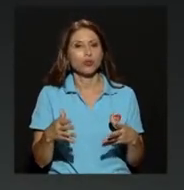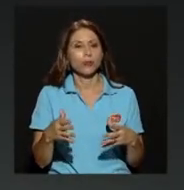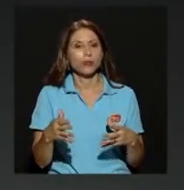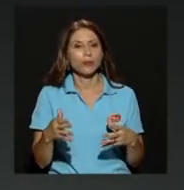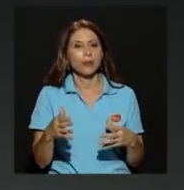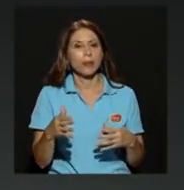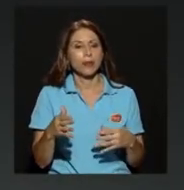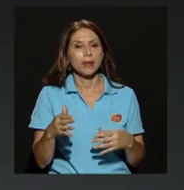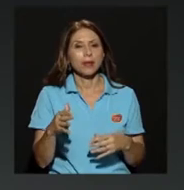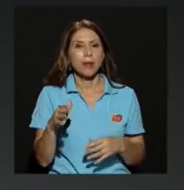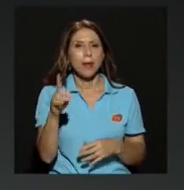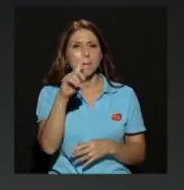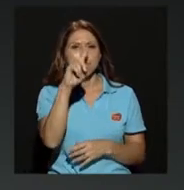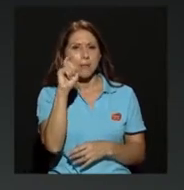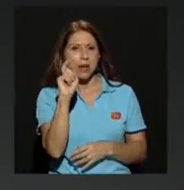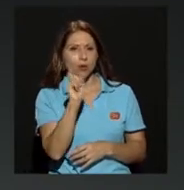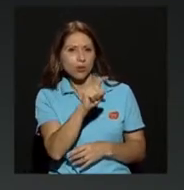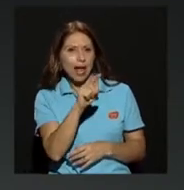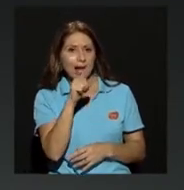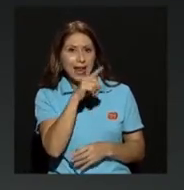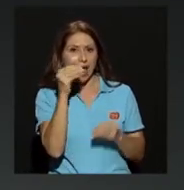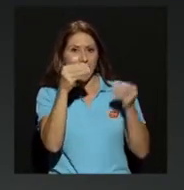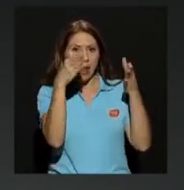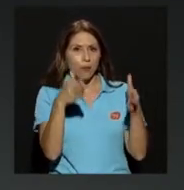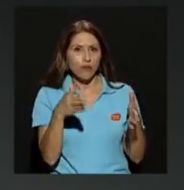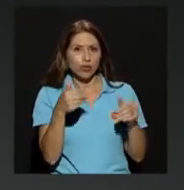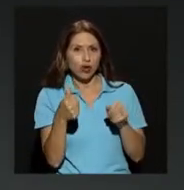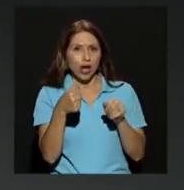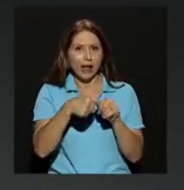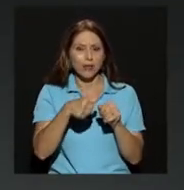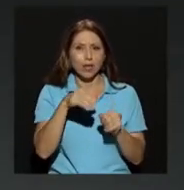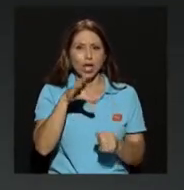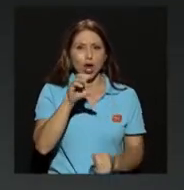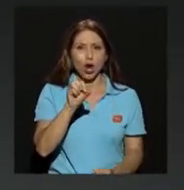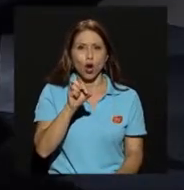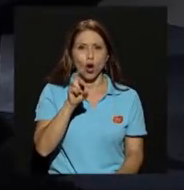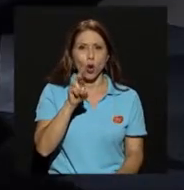preguntarle a la profesora Cordero,